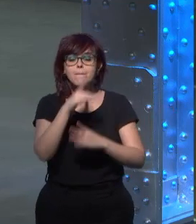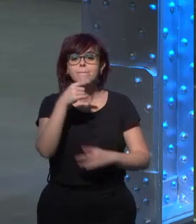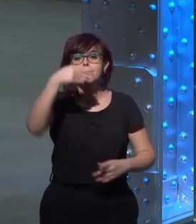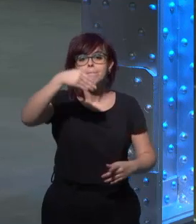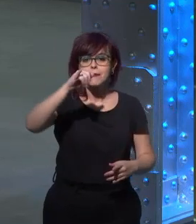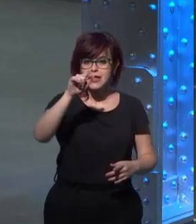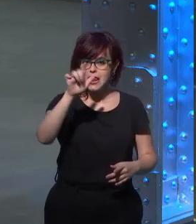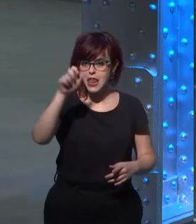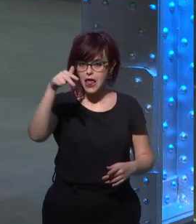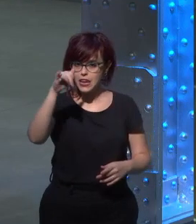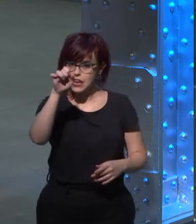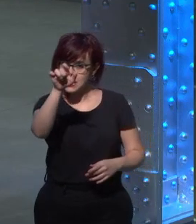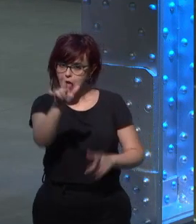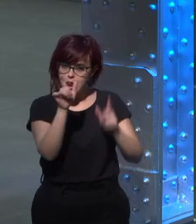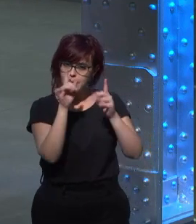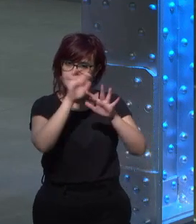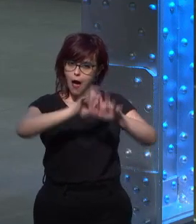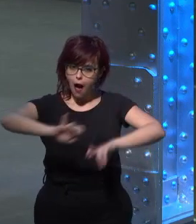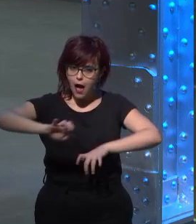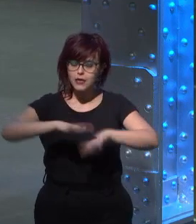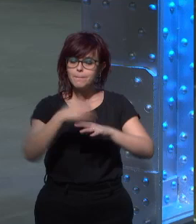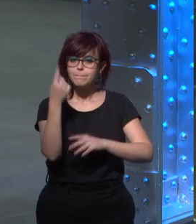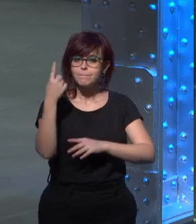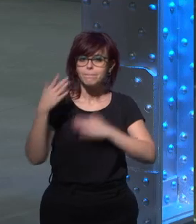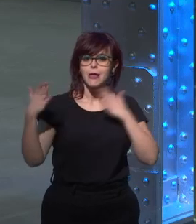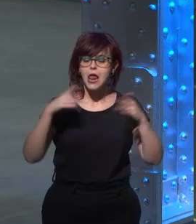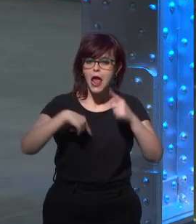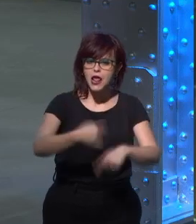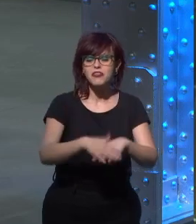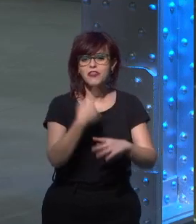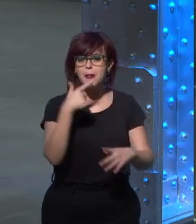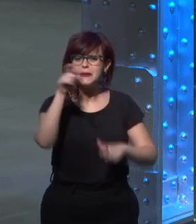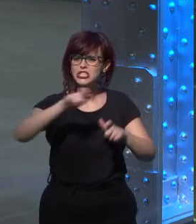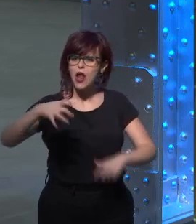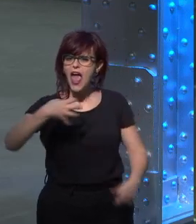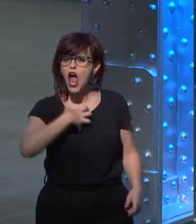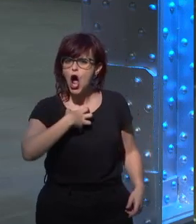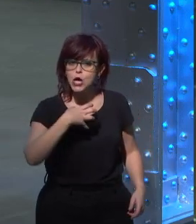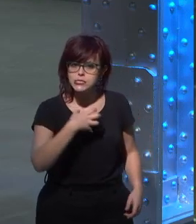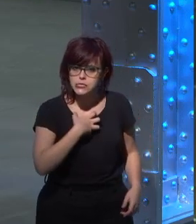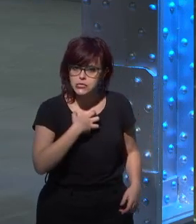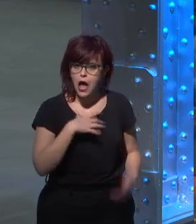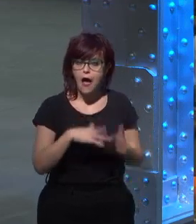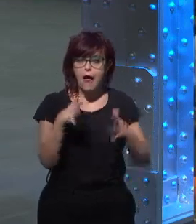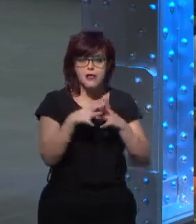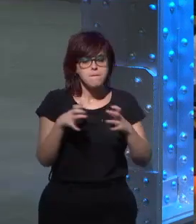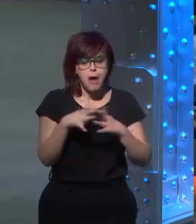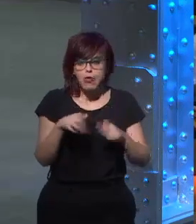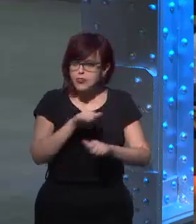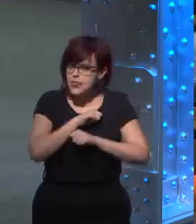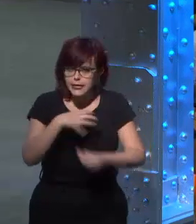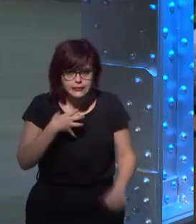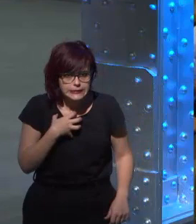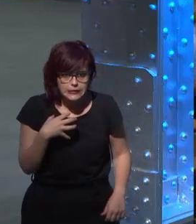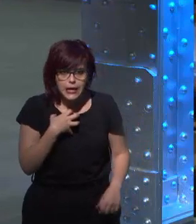millennials, encontraréis artículos que hablan de los millennials como personas egoístas, como personas impacientes,